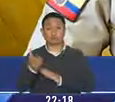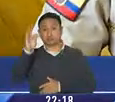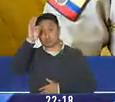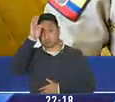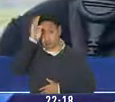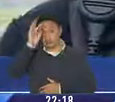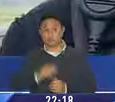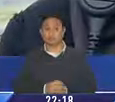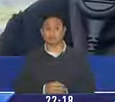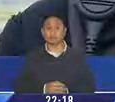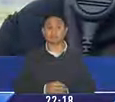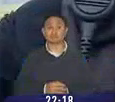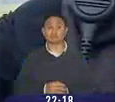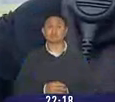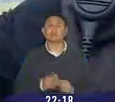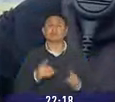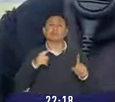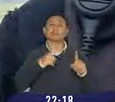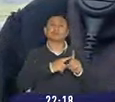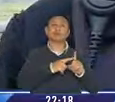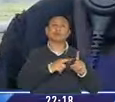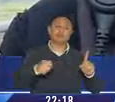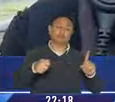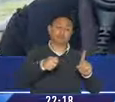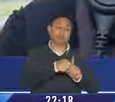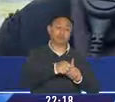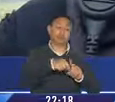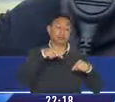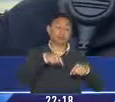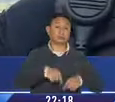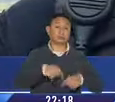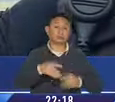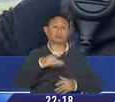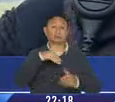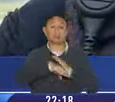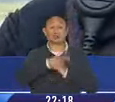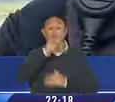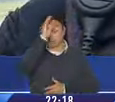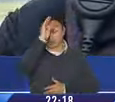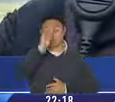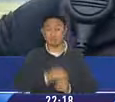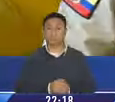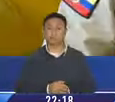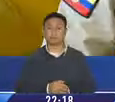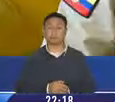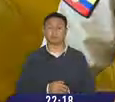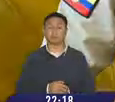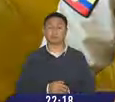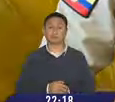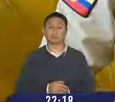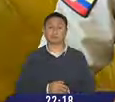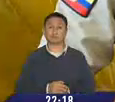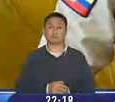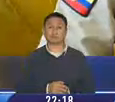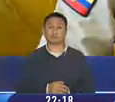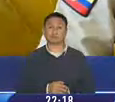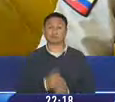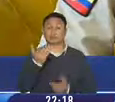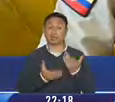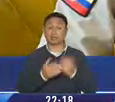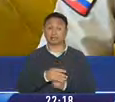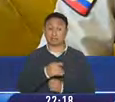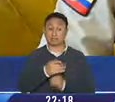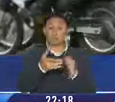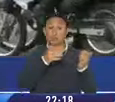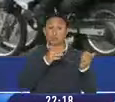hospital. La persona que herida está con pronóstico reservado en el hospital Luis G. Dávila de Tulcán. Pudimos haber tenido una muerte violenta en el centro